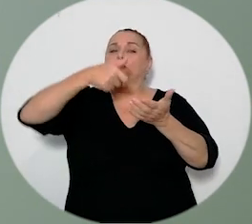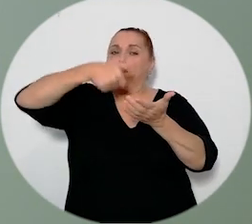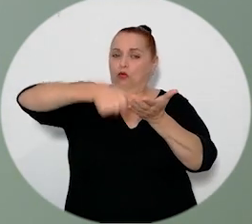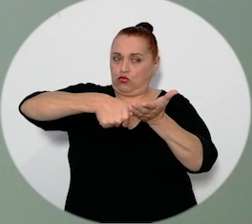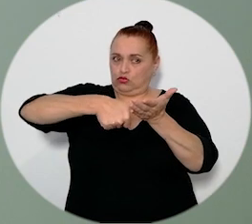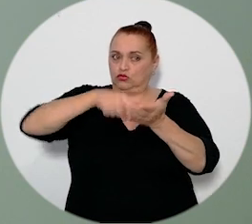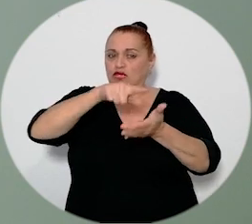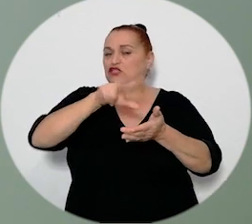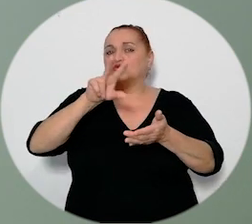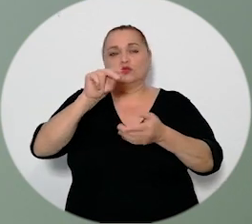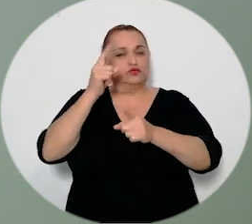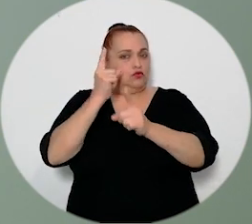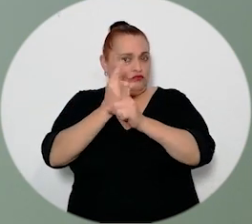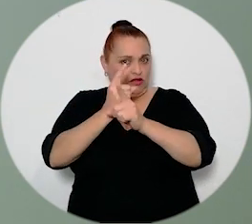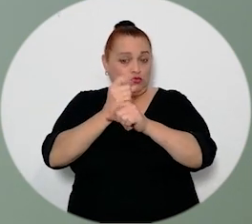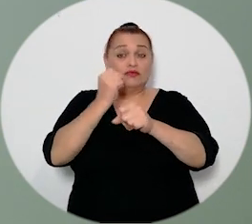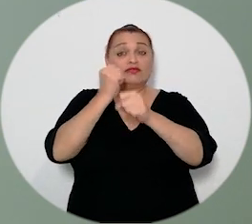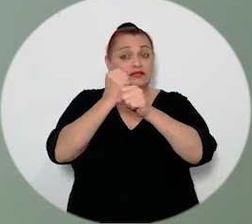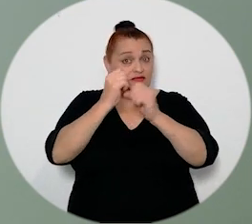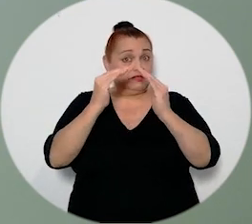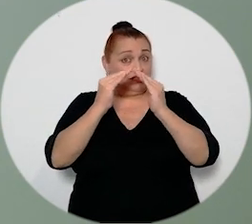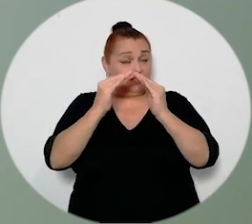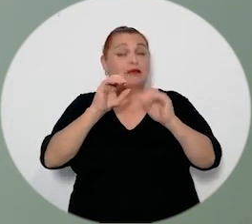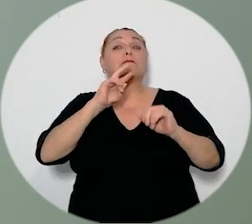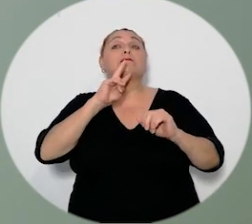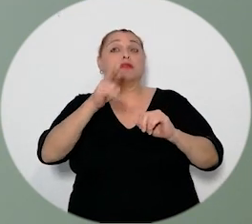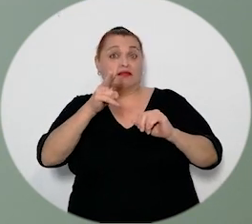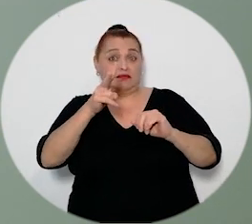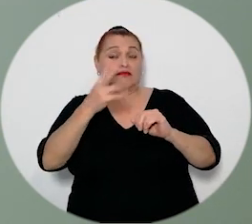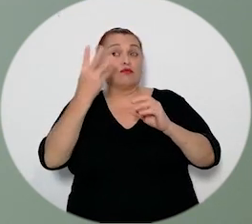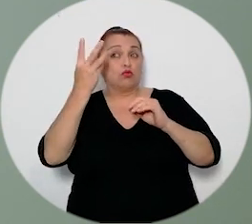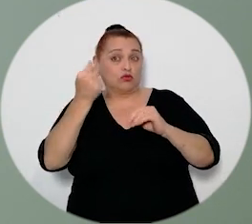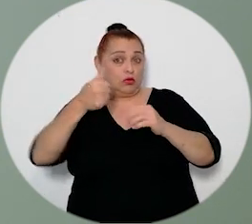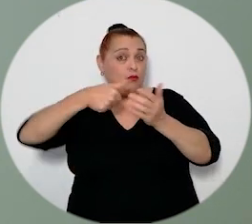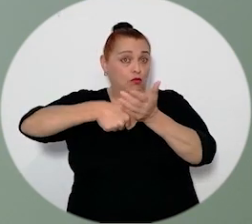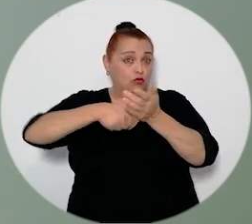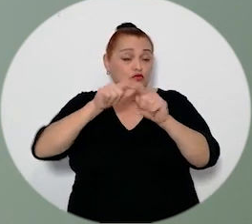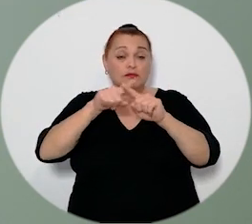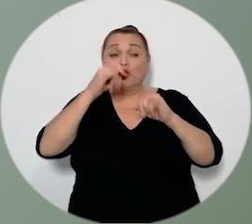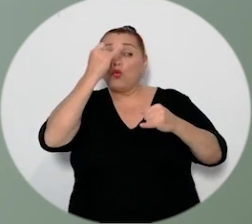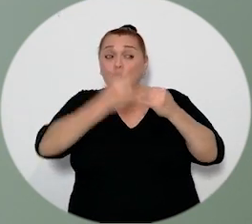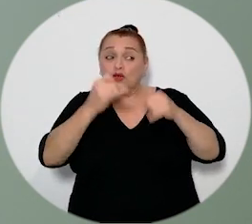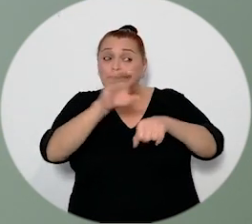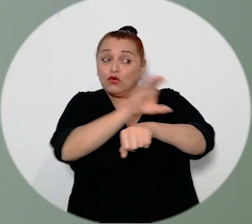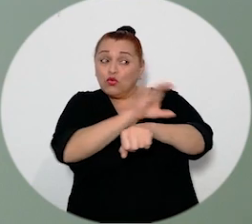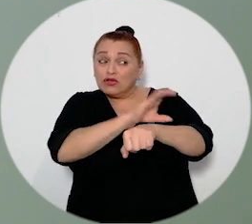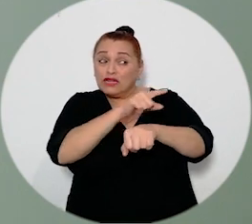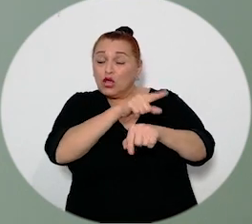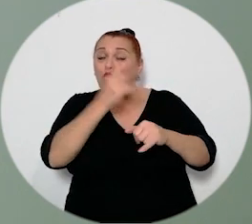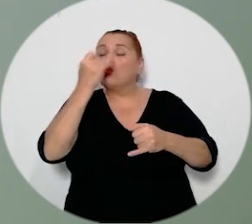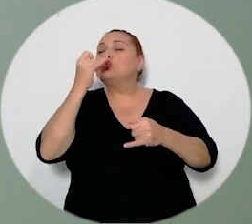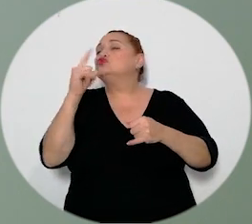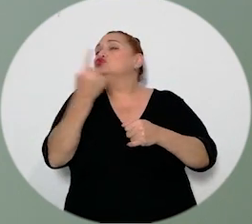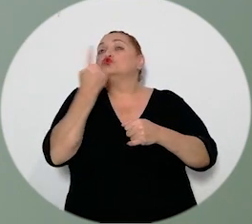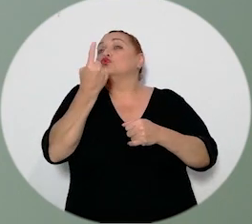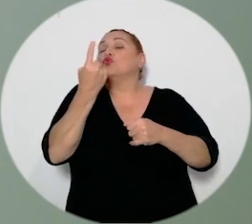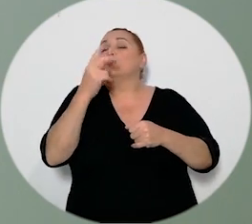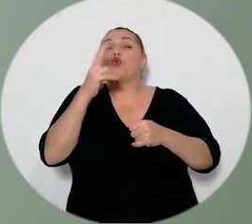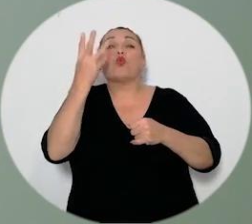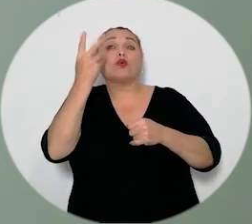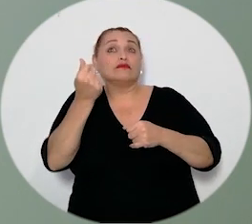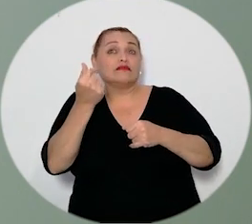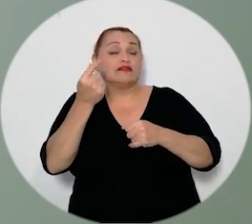inadecuado, en razón de que aunque estas tareas sí que forman parte del escrutinio de los votos, esa última no puede reducirse ni a un conteo ni a